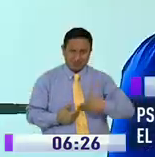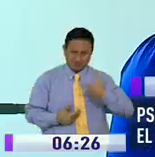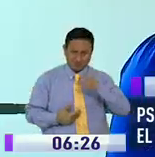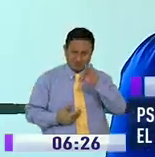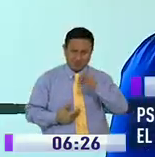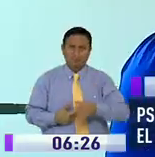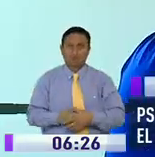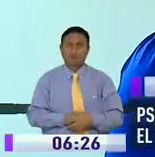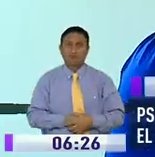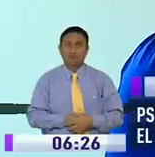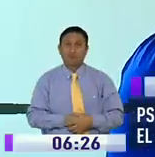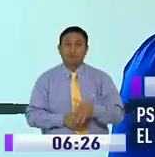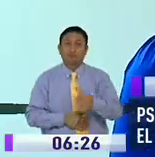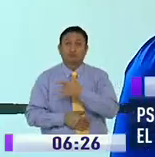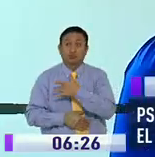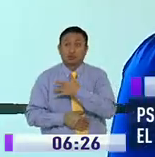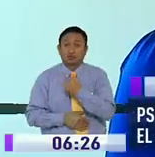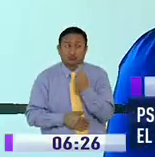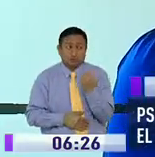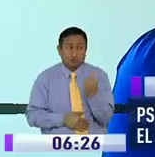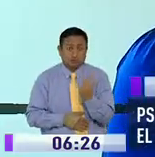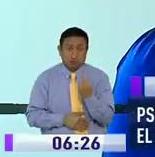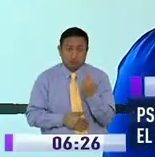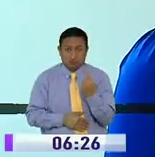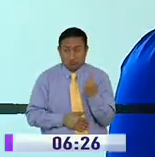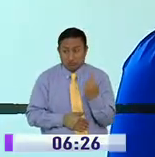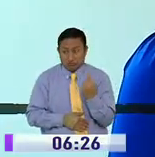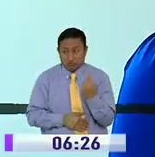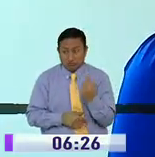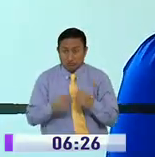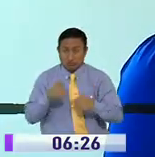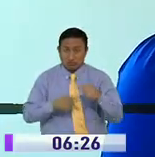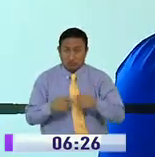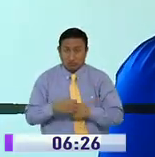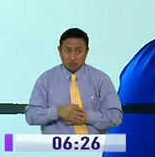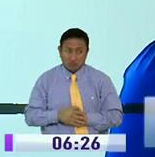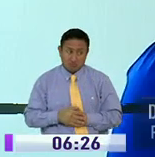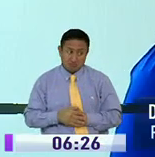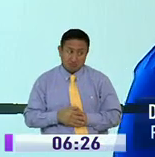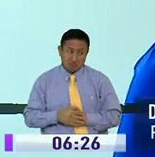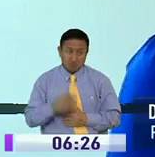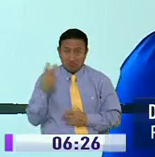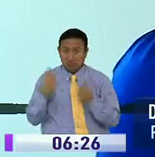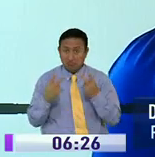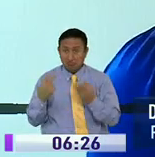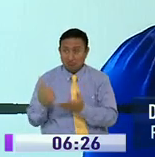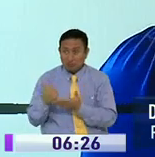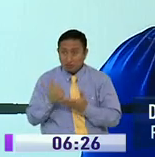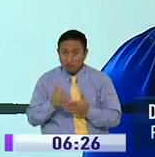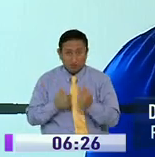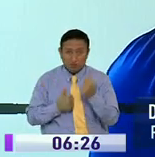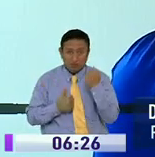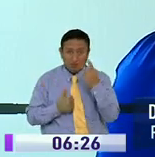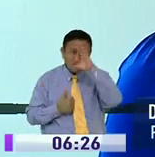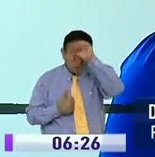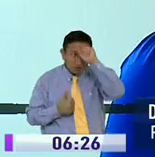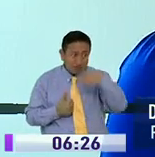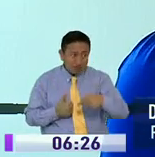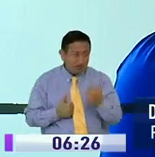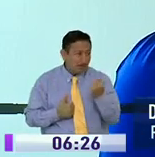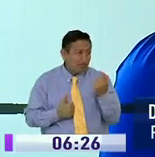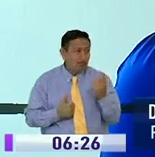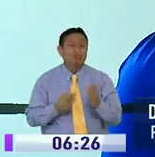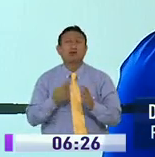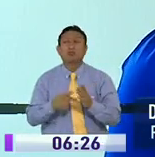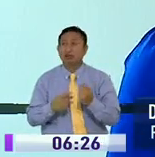qué. Pueden sentirse solos, pueden sentir hasta cierto punto al no tener la comprensión de cuál es la situación general